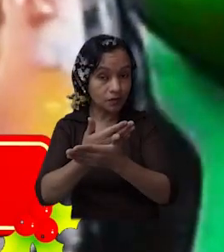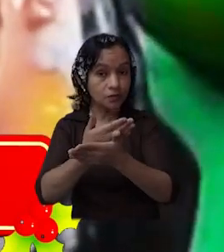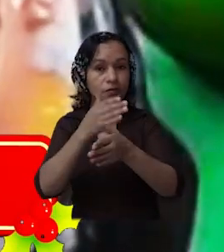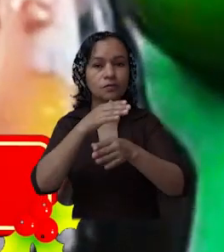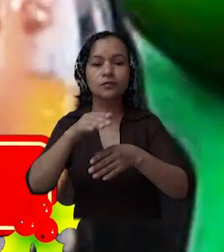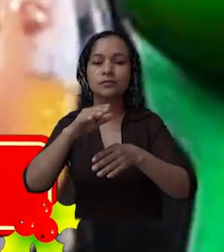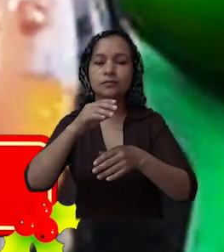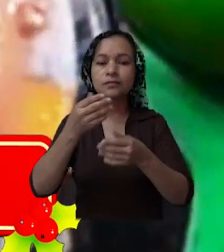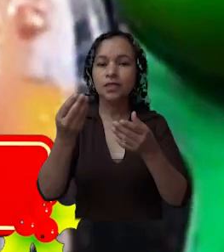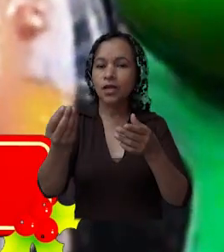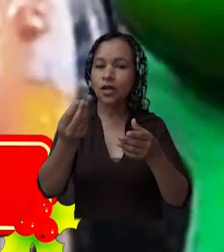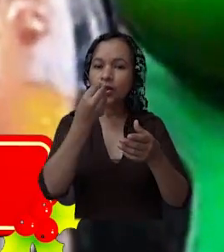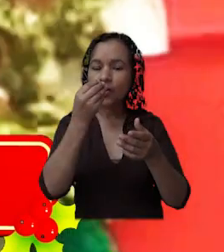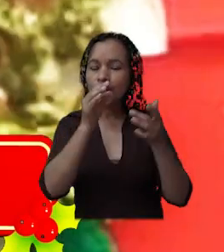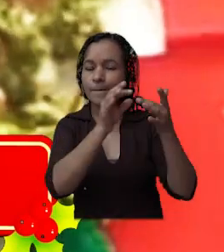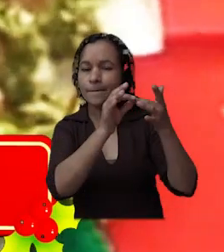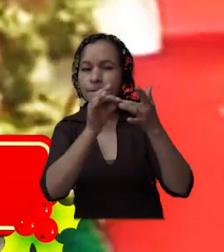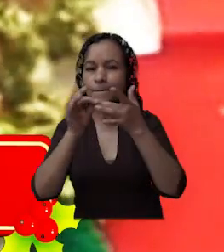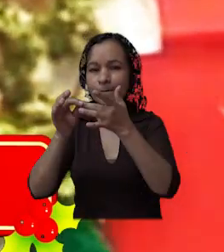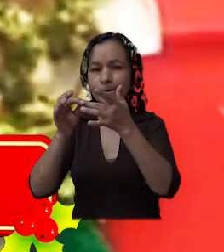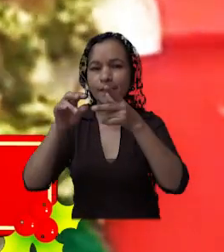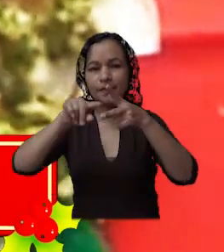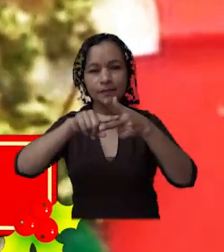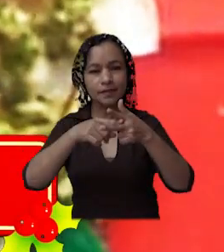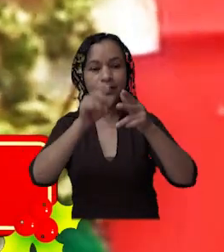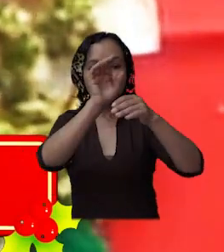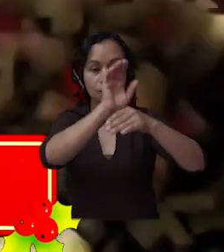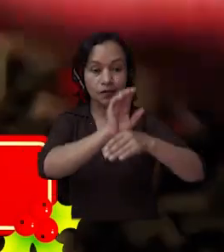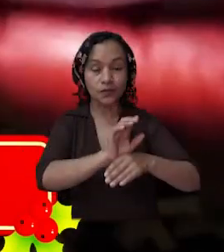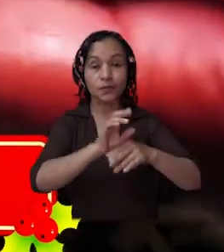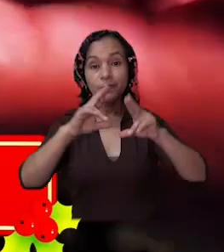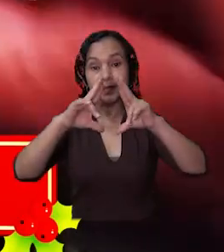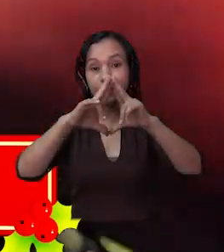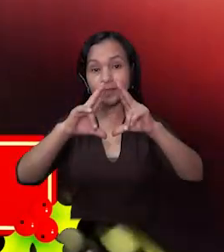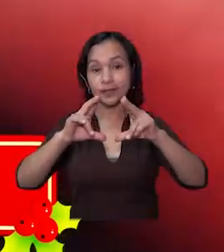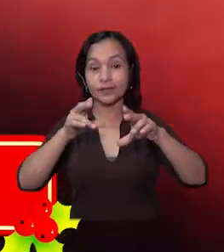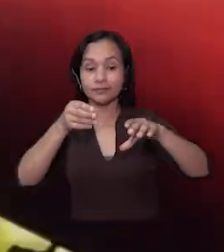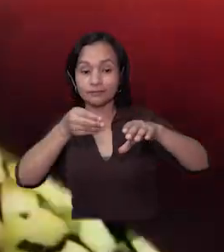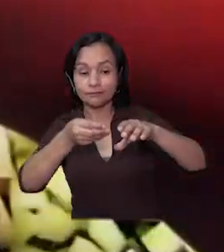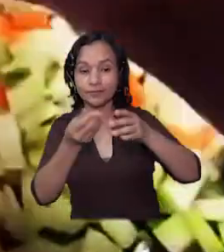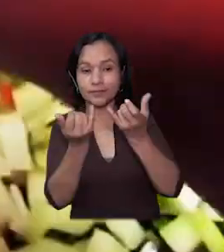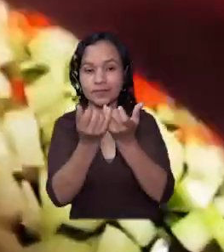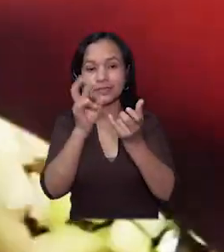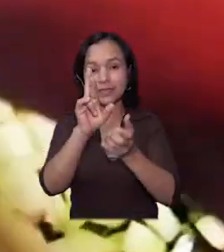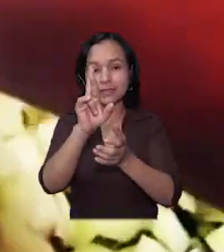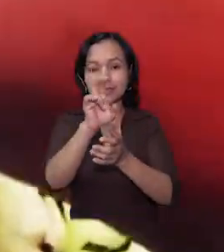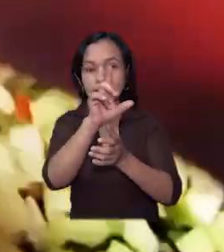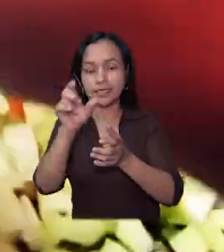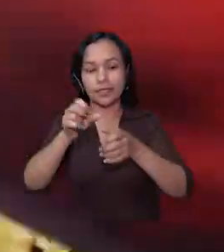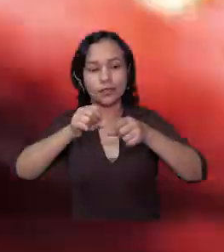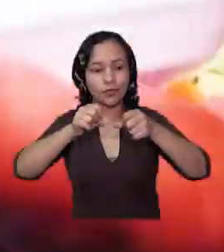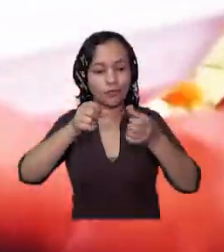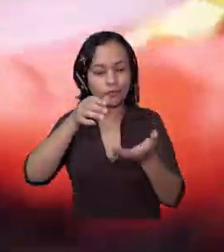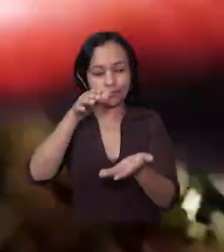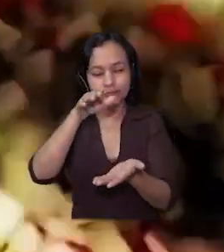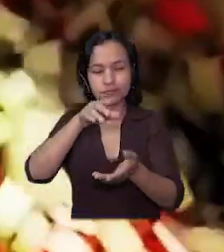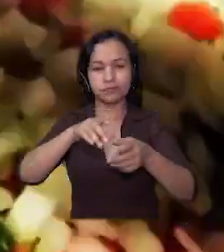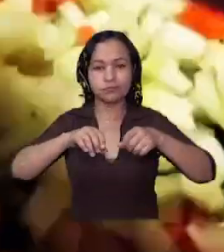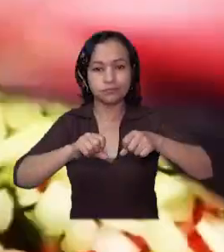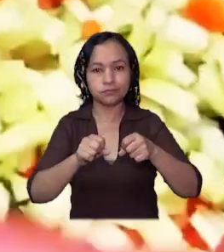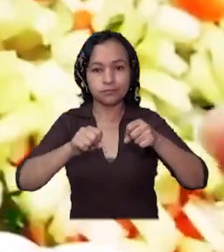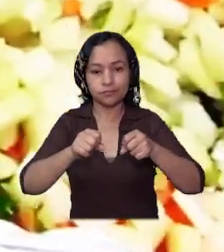del año en una cena especial partiendo de la costumbre nicaragüense es el relleno navideño, la gallina rellena y para los